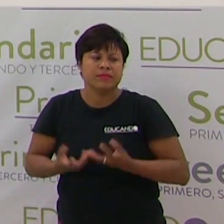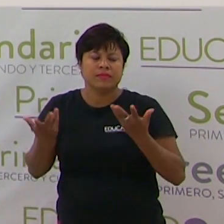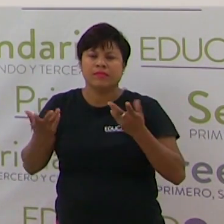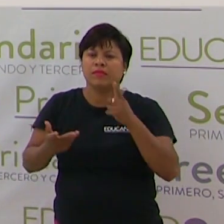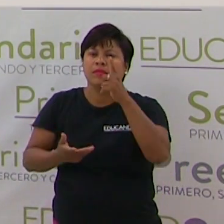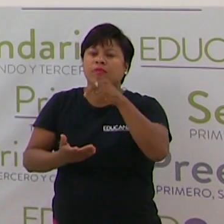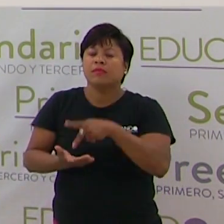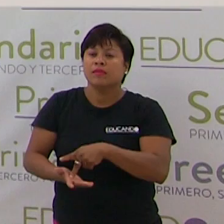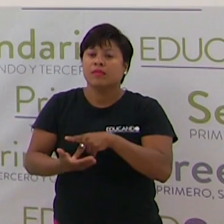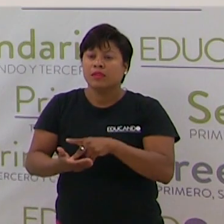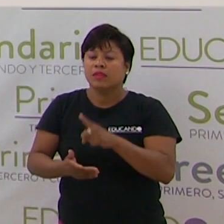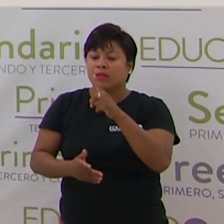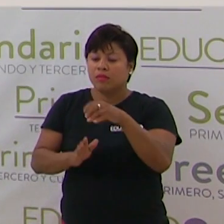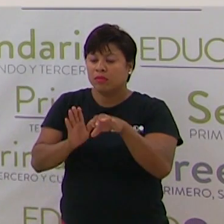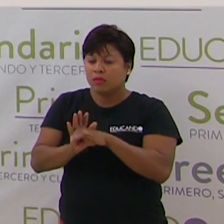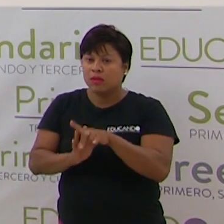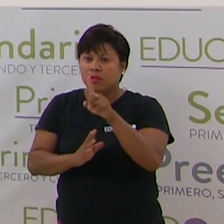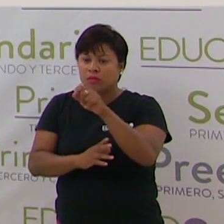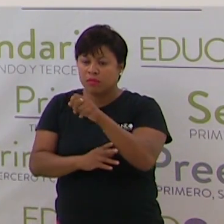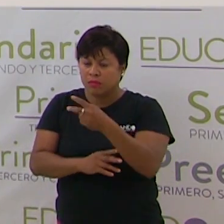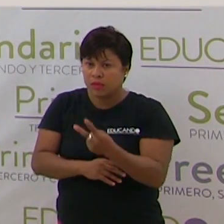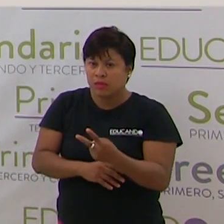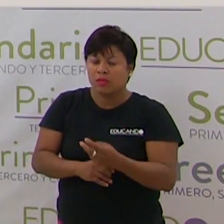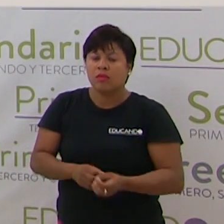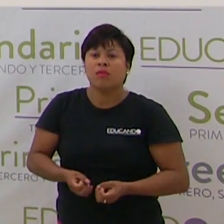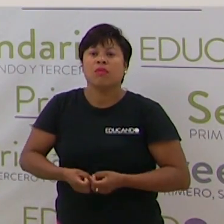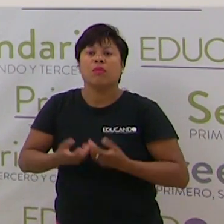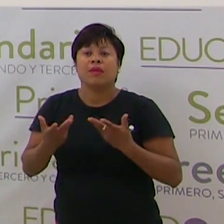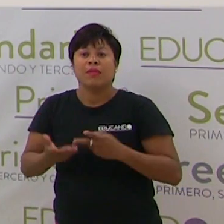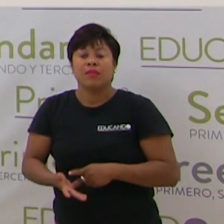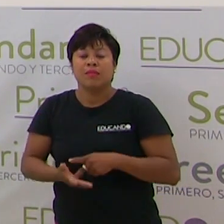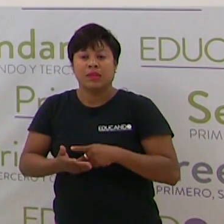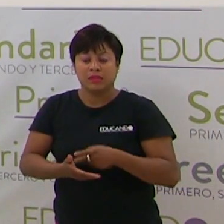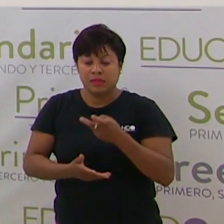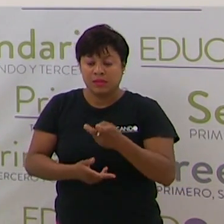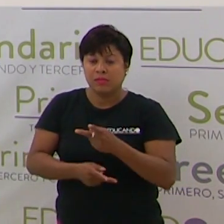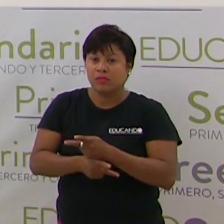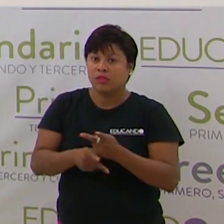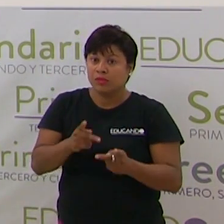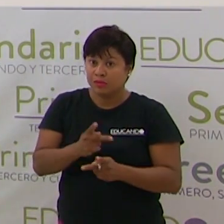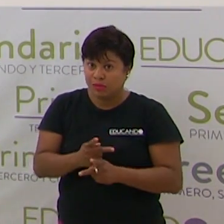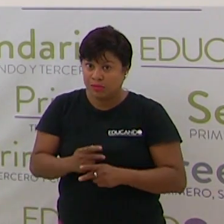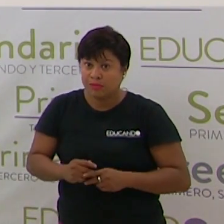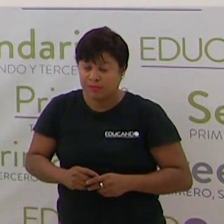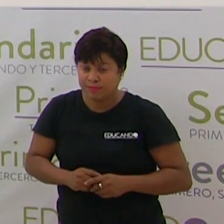1 kilo, 1/4, 1/2 o cuánto pesa algún producto?